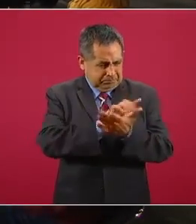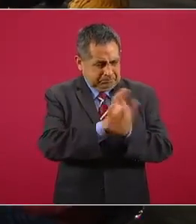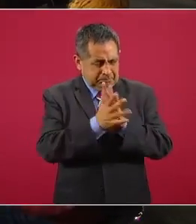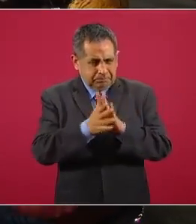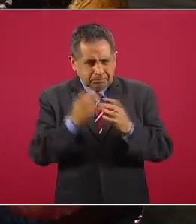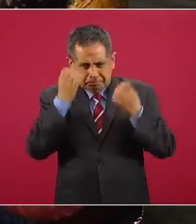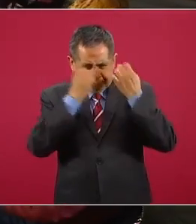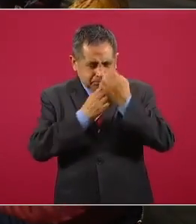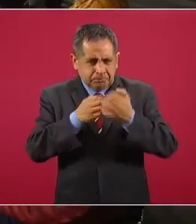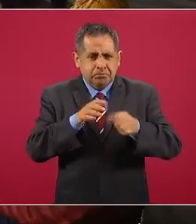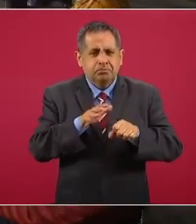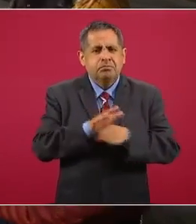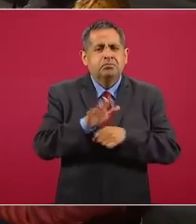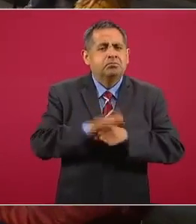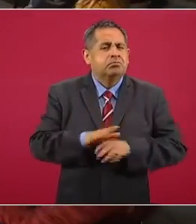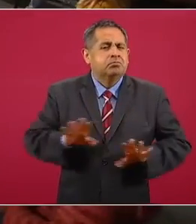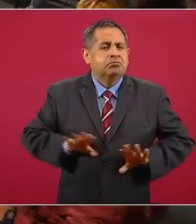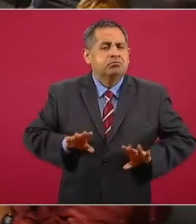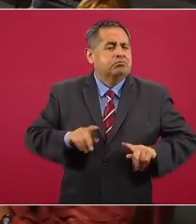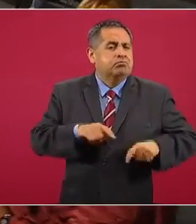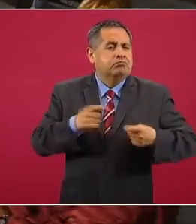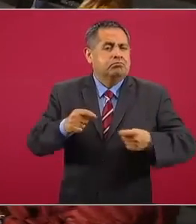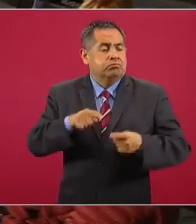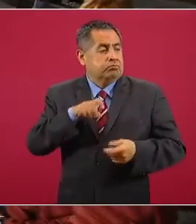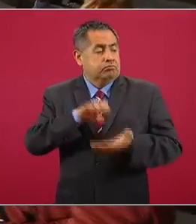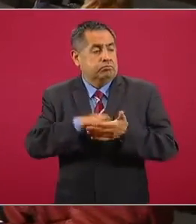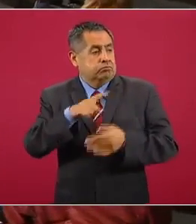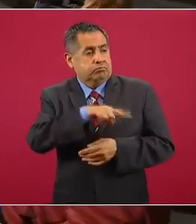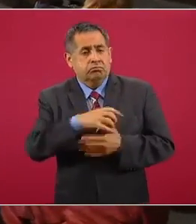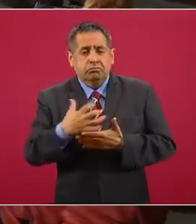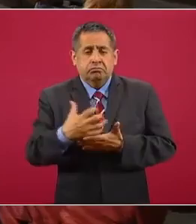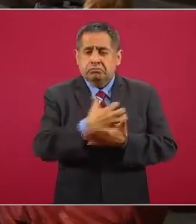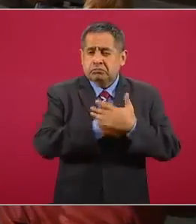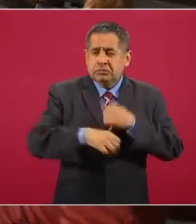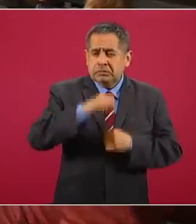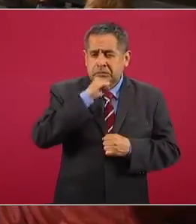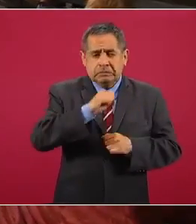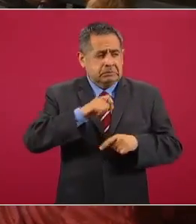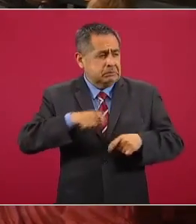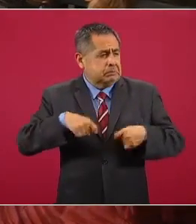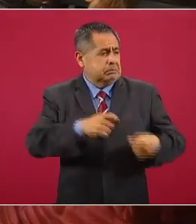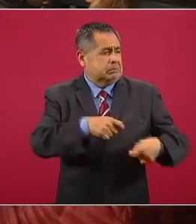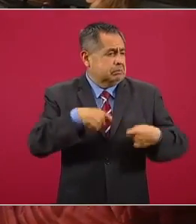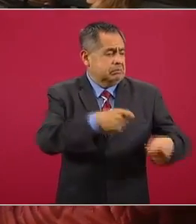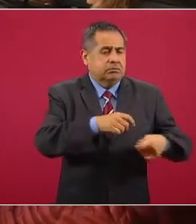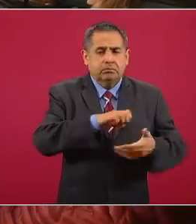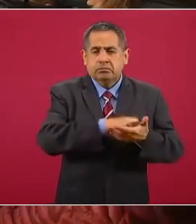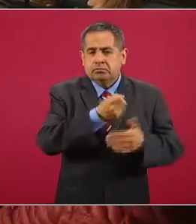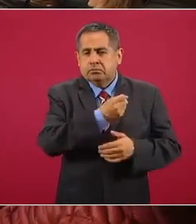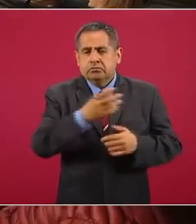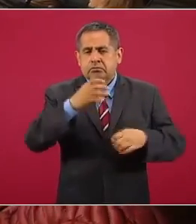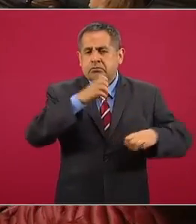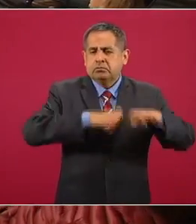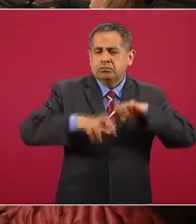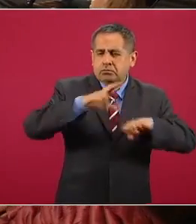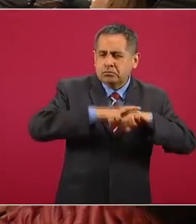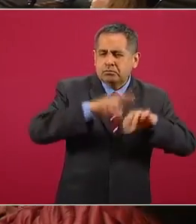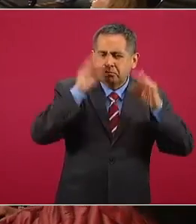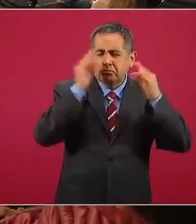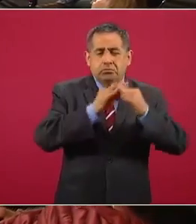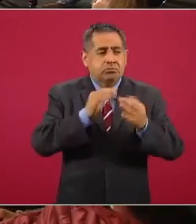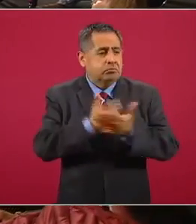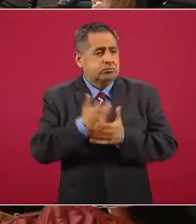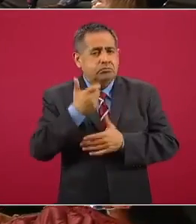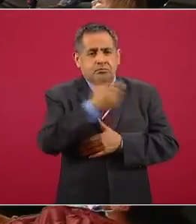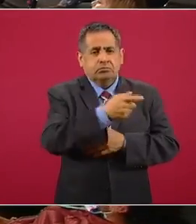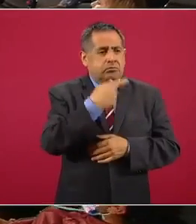los beneficios que además del alto sueldo que reciben les dan, porque a varios de estos embajadores y cónsules se les paga